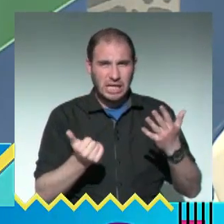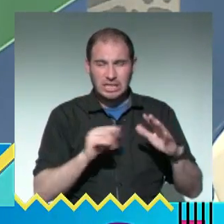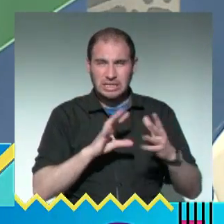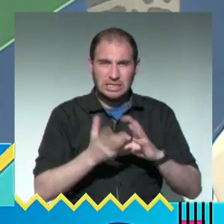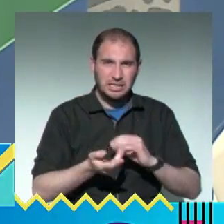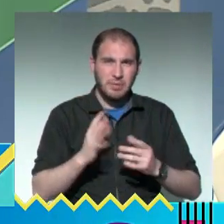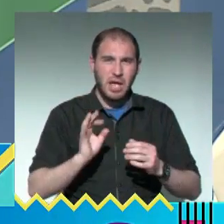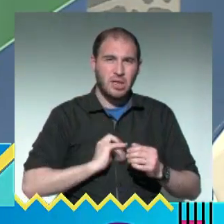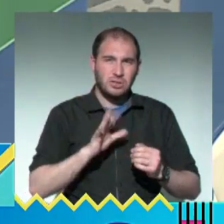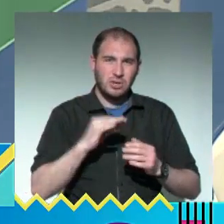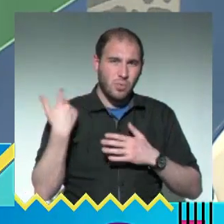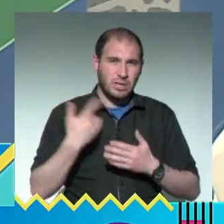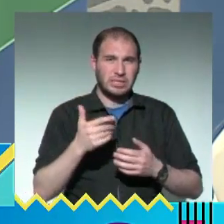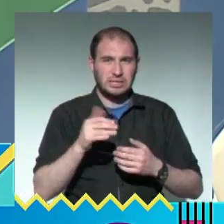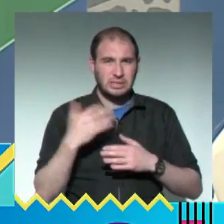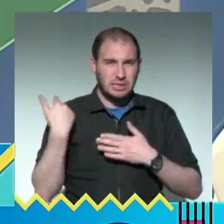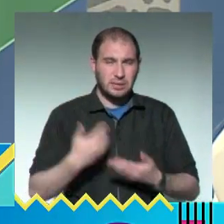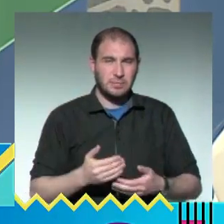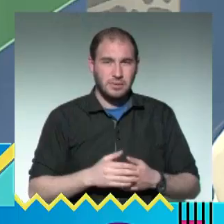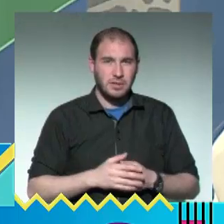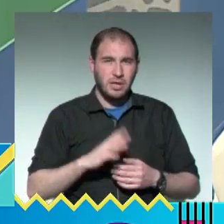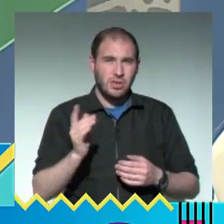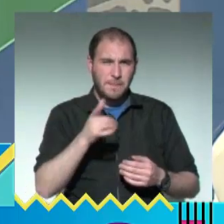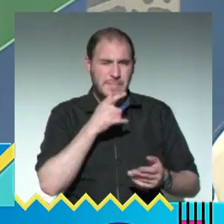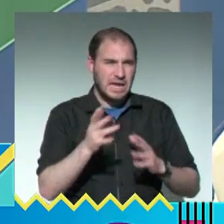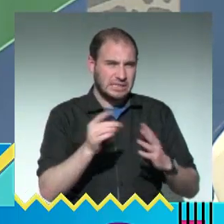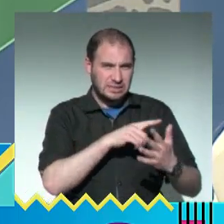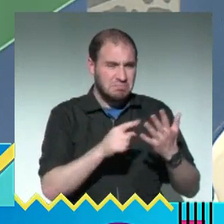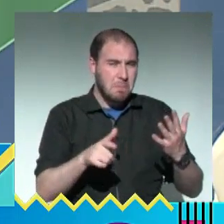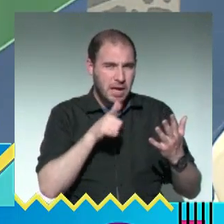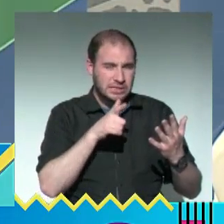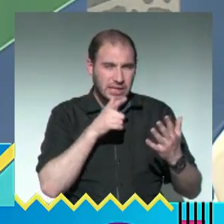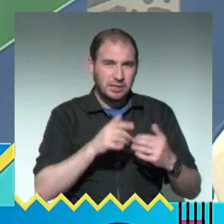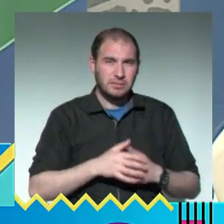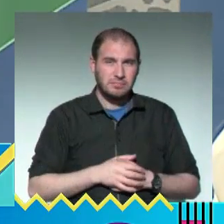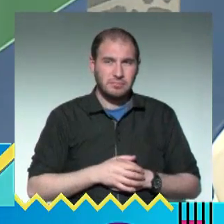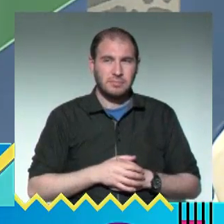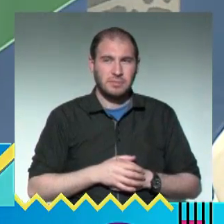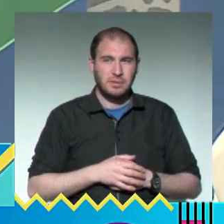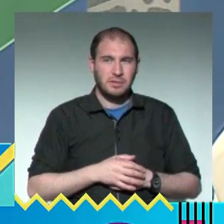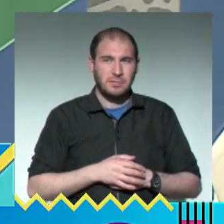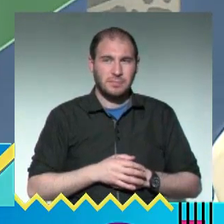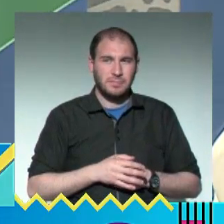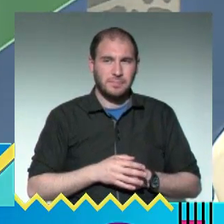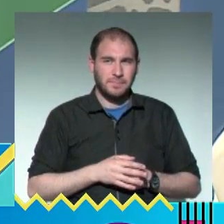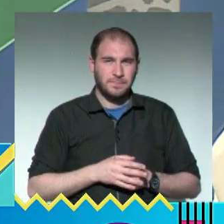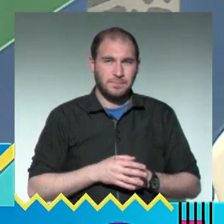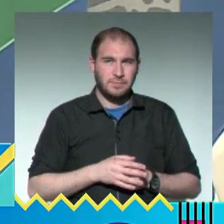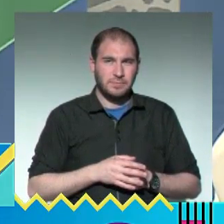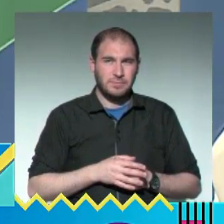últimos 50 años, 60, todas muy parecidas, donde el común denominador, te vuelvo a repetir,